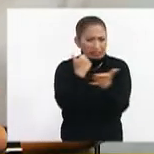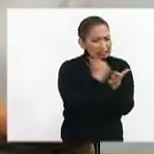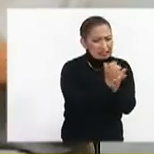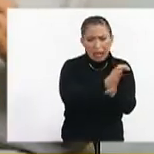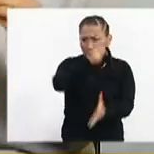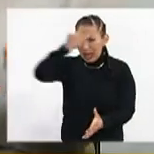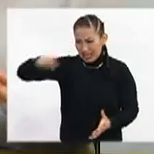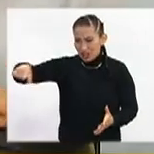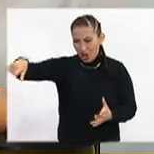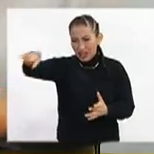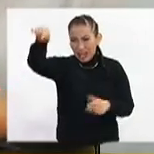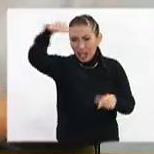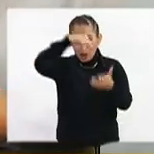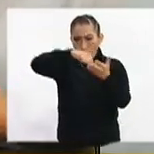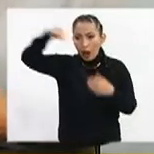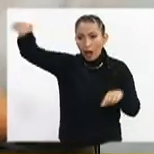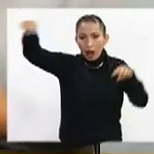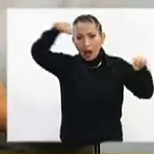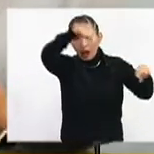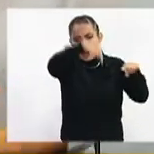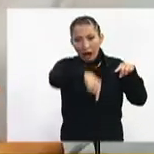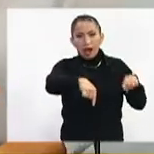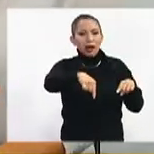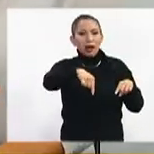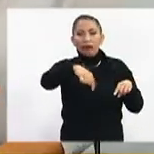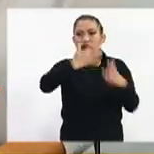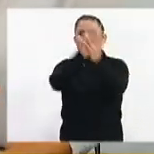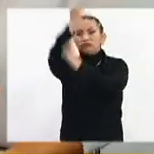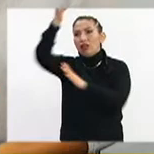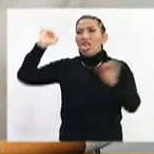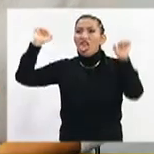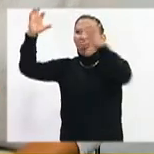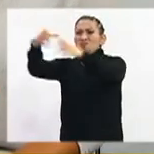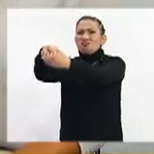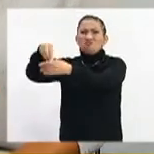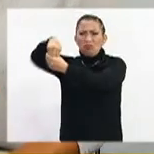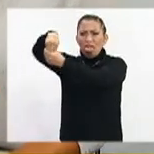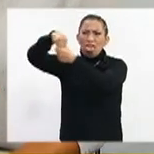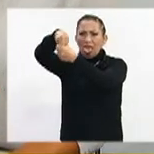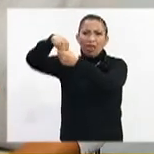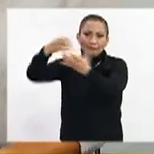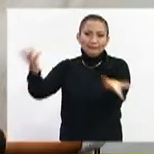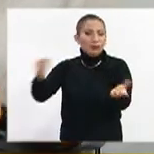mayoría de los puntos era excesivo. Entonces